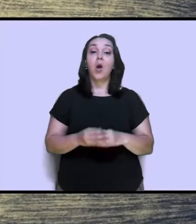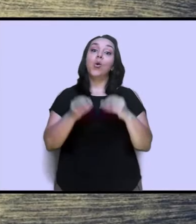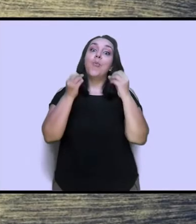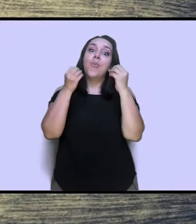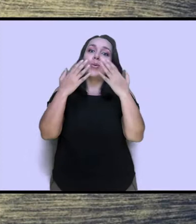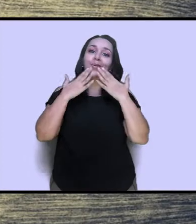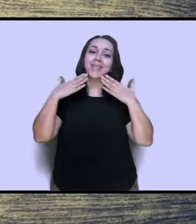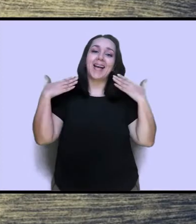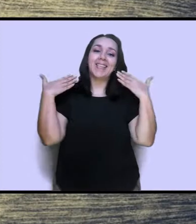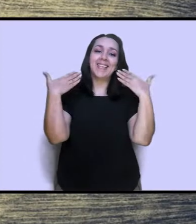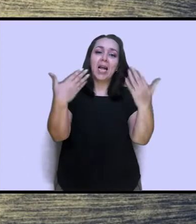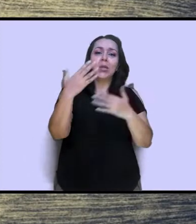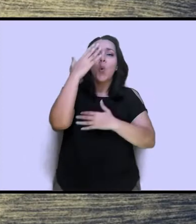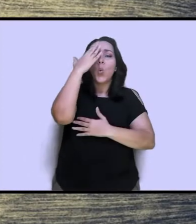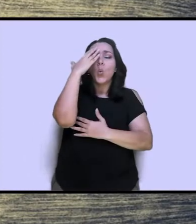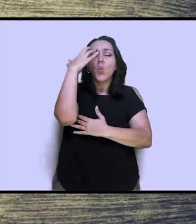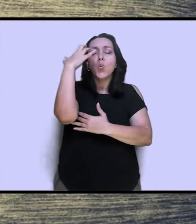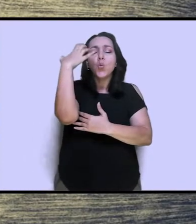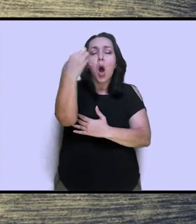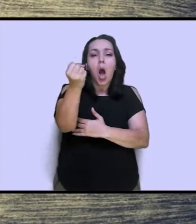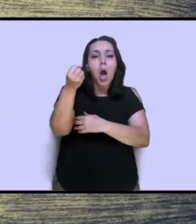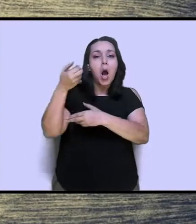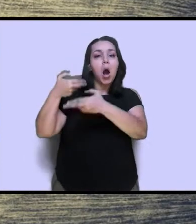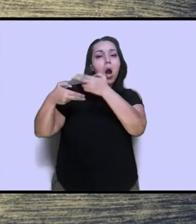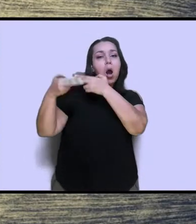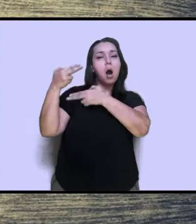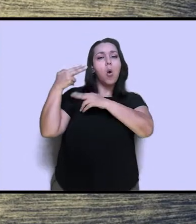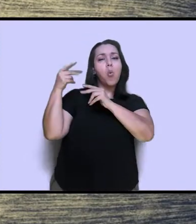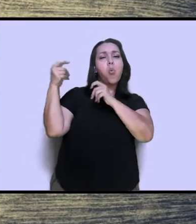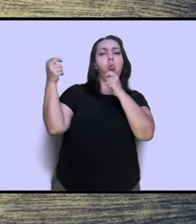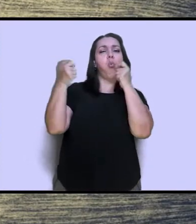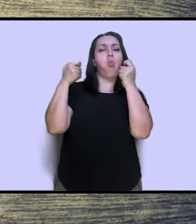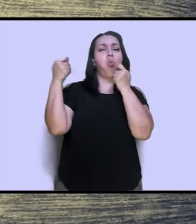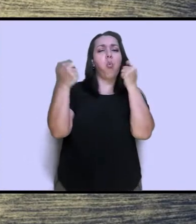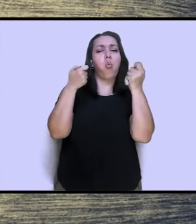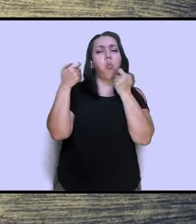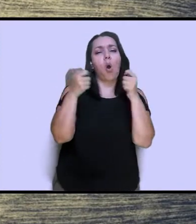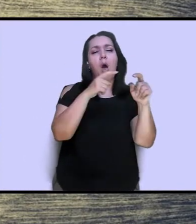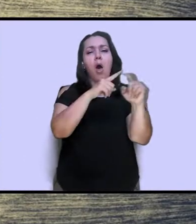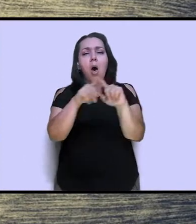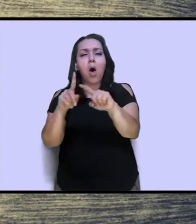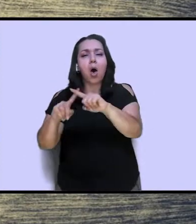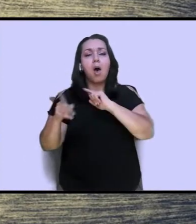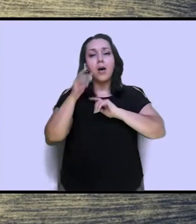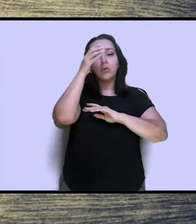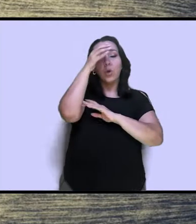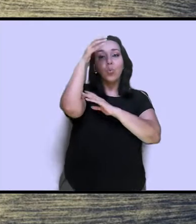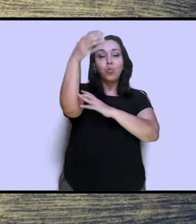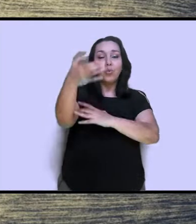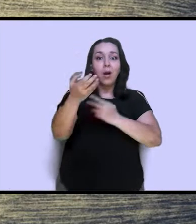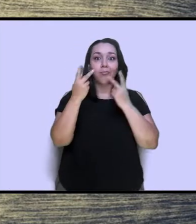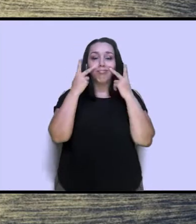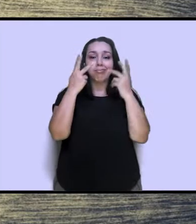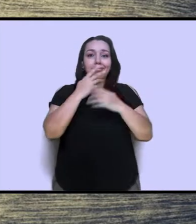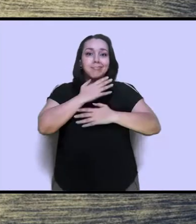Muchas gracias por esa memoria histórica de celebración de interculturalidad